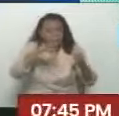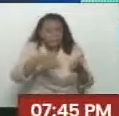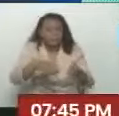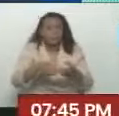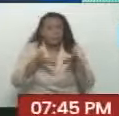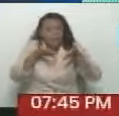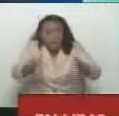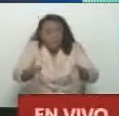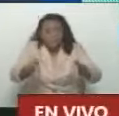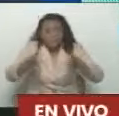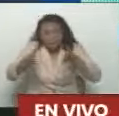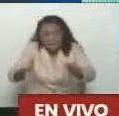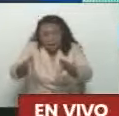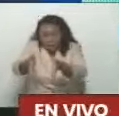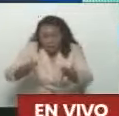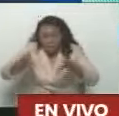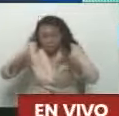este muchacho,